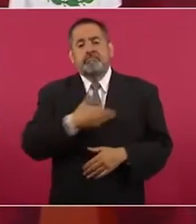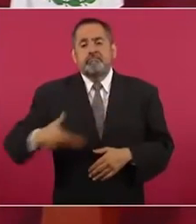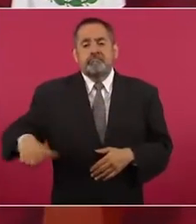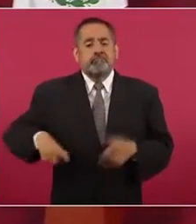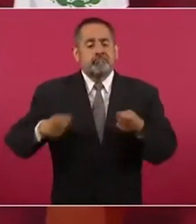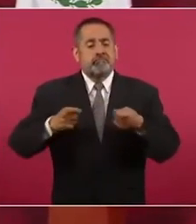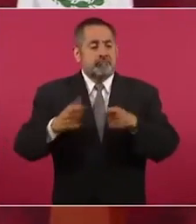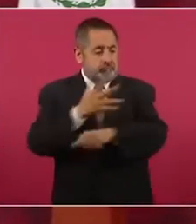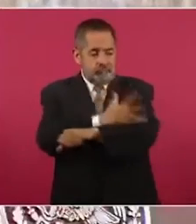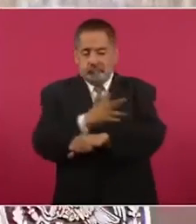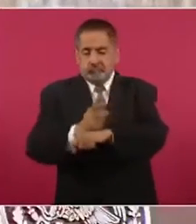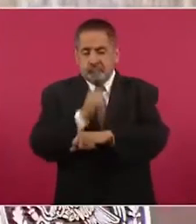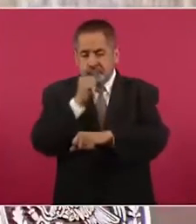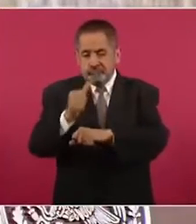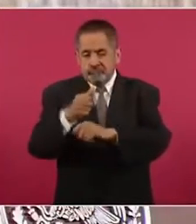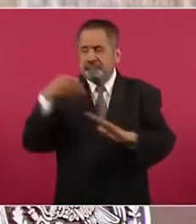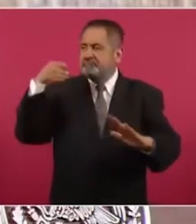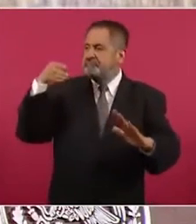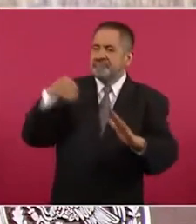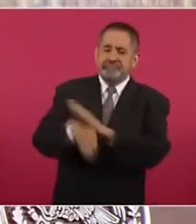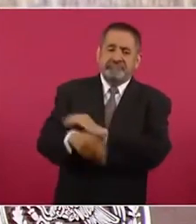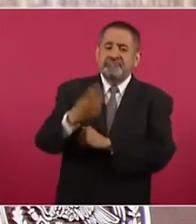Eso es lo que ha dado al traste con todo.